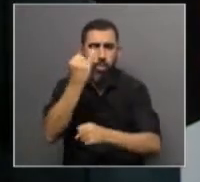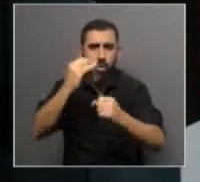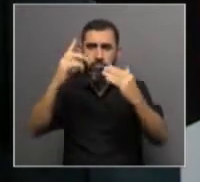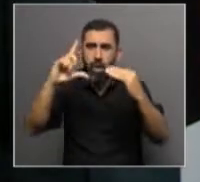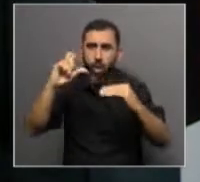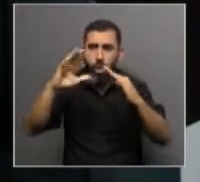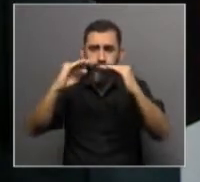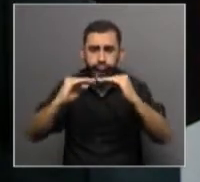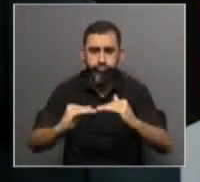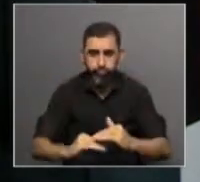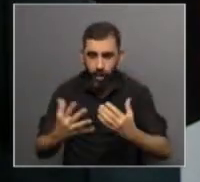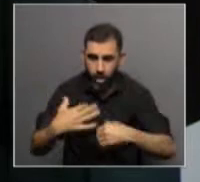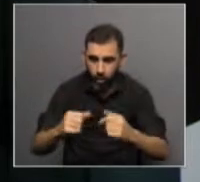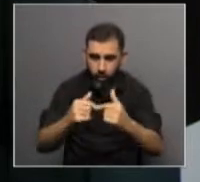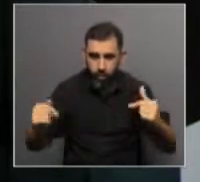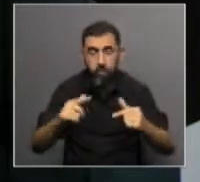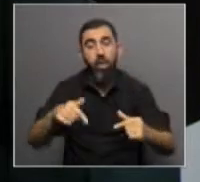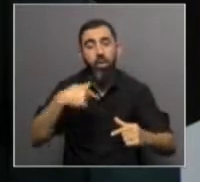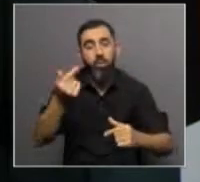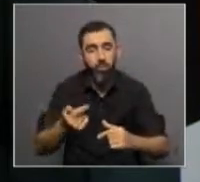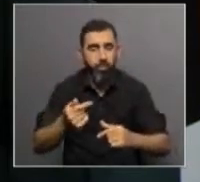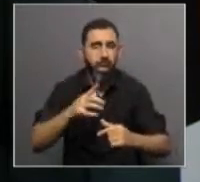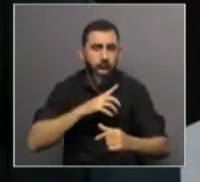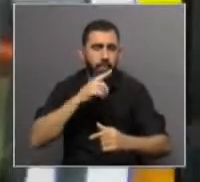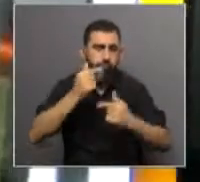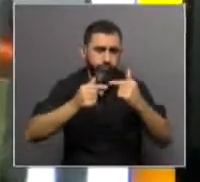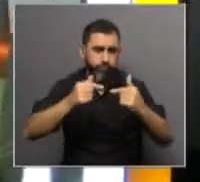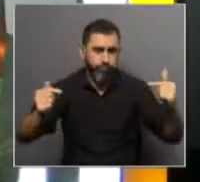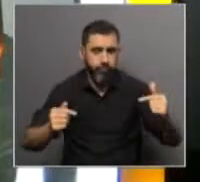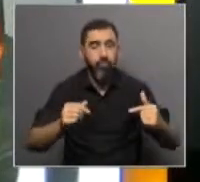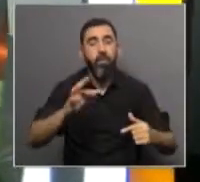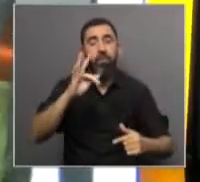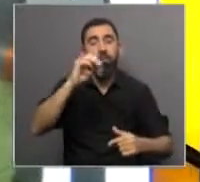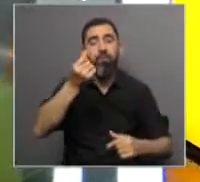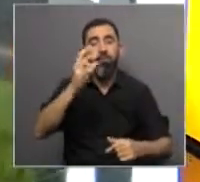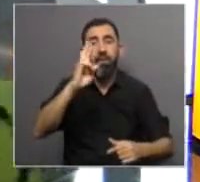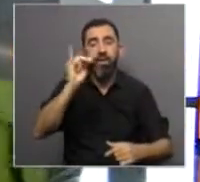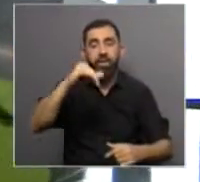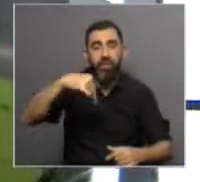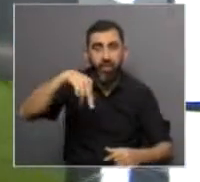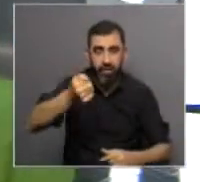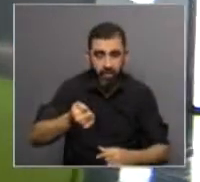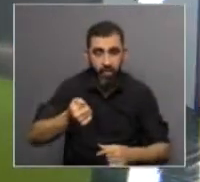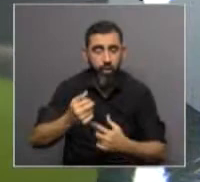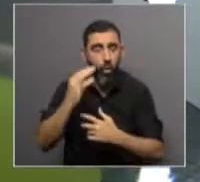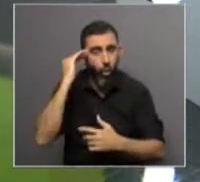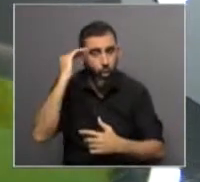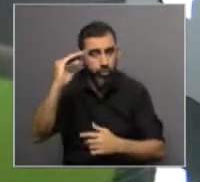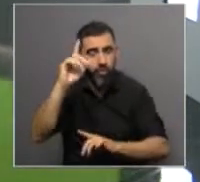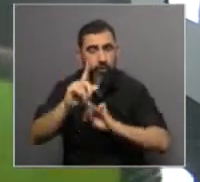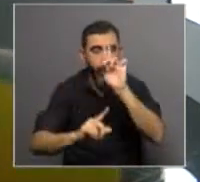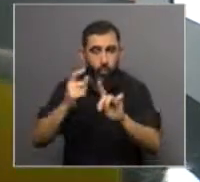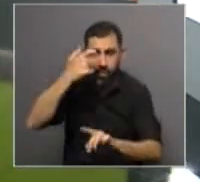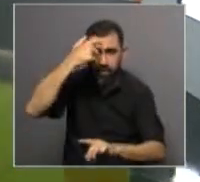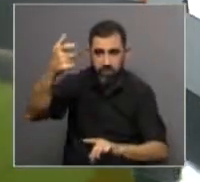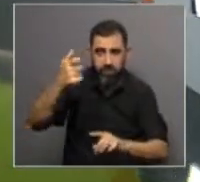cosas, y atrás de eso apareció Richard Fariñas, paleontólogo, docente de Facultad de Ciencias, divulgador. Richard, ¿cómo estás? Bienvenido,